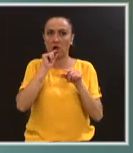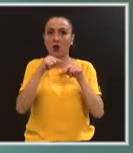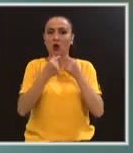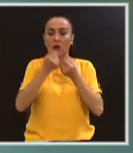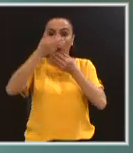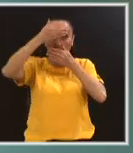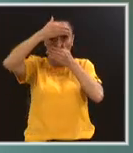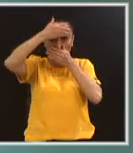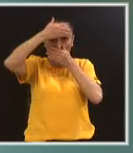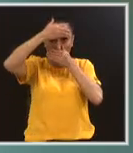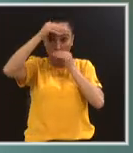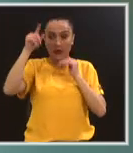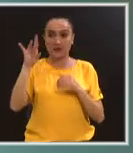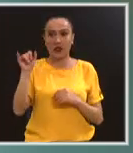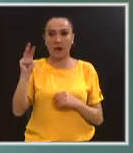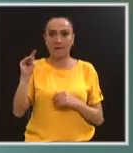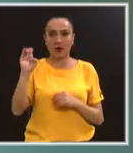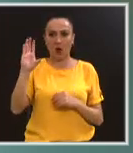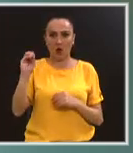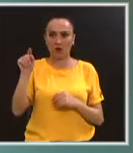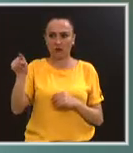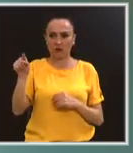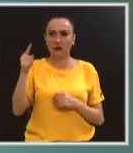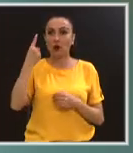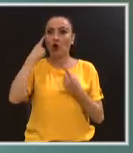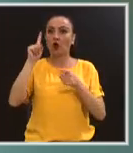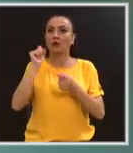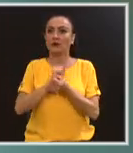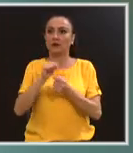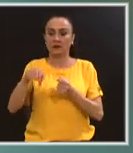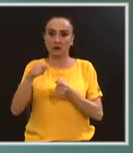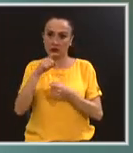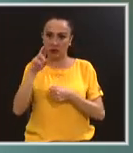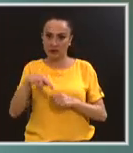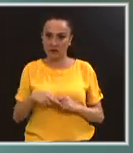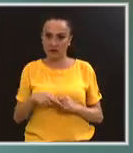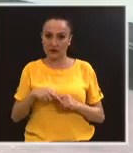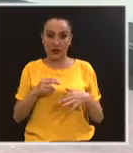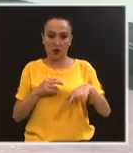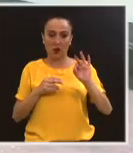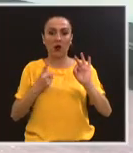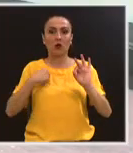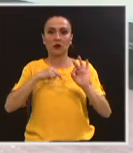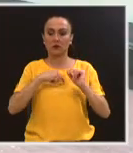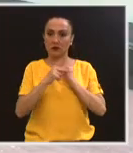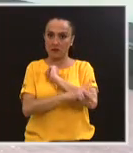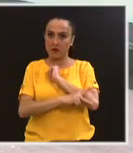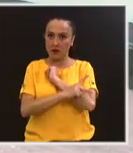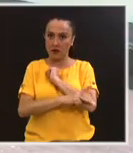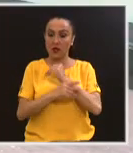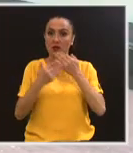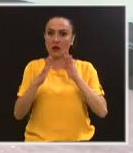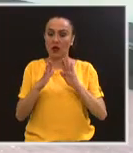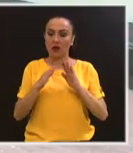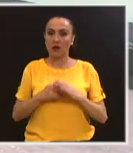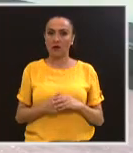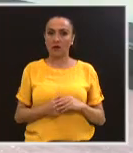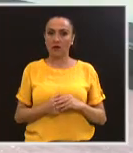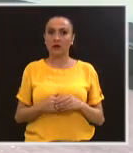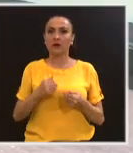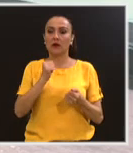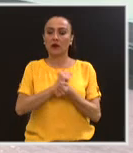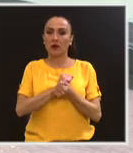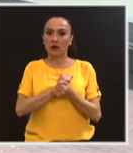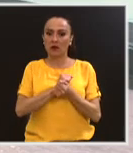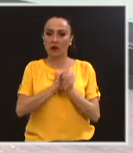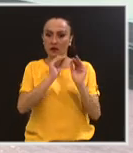terrorista estado islámico se logró detener en el país es ubicado en nuestro país ha procedido a ser detenido